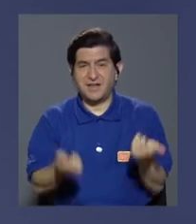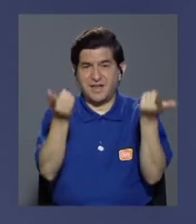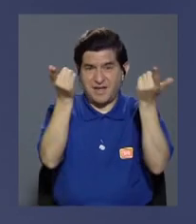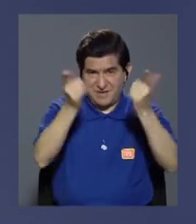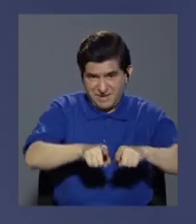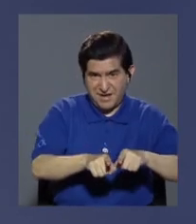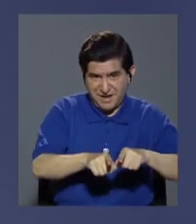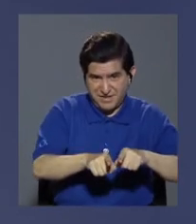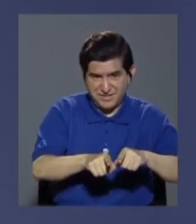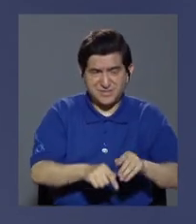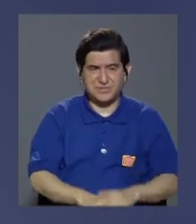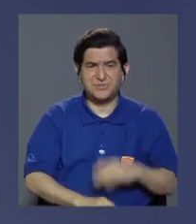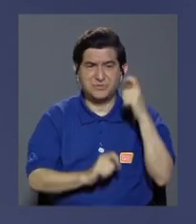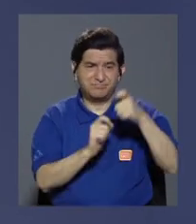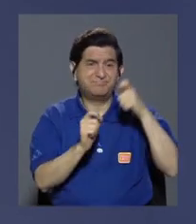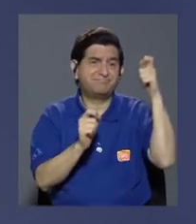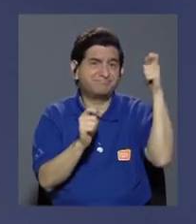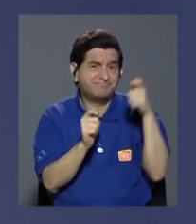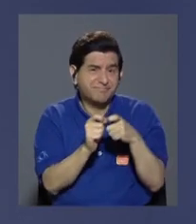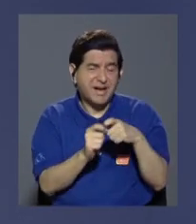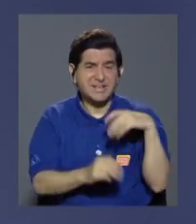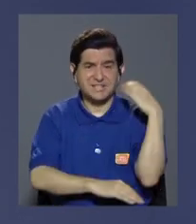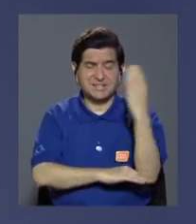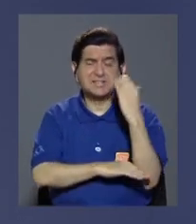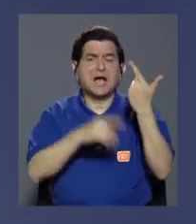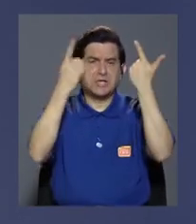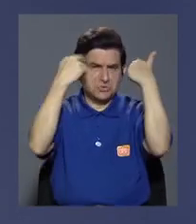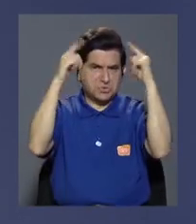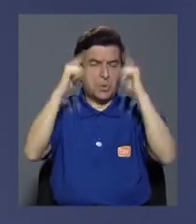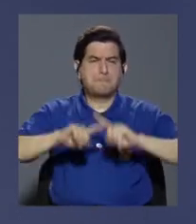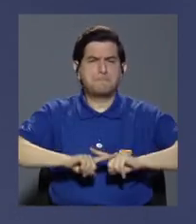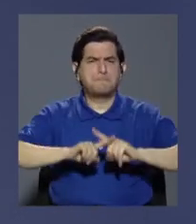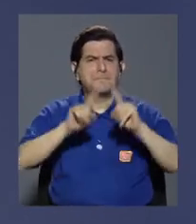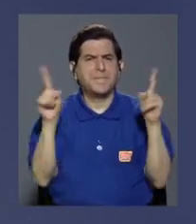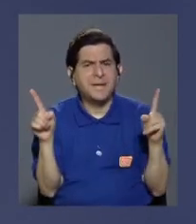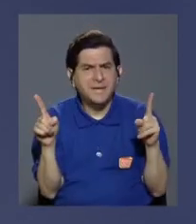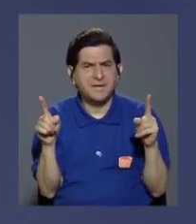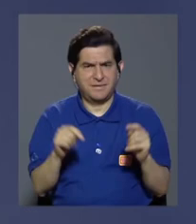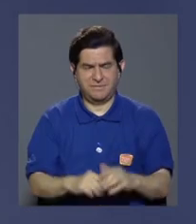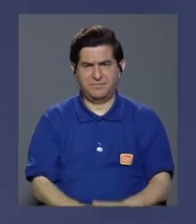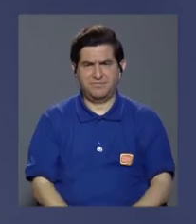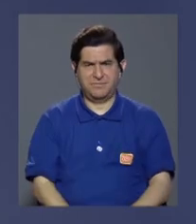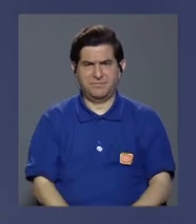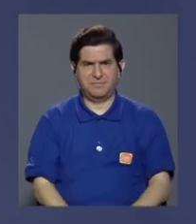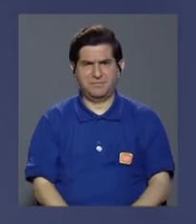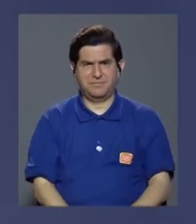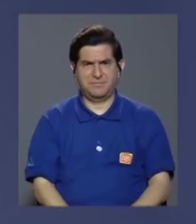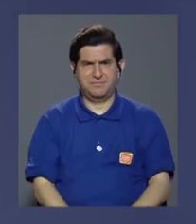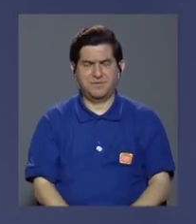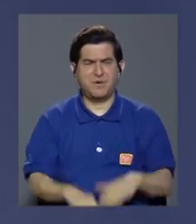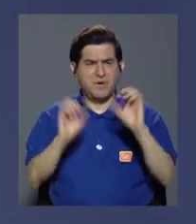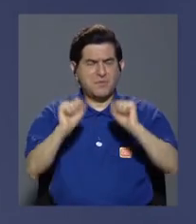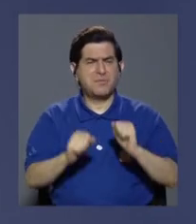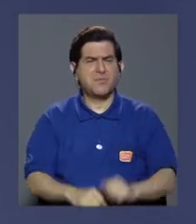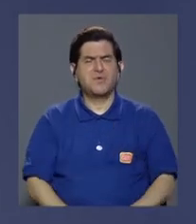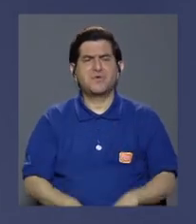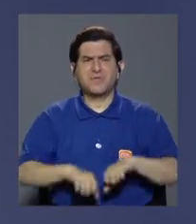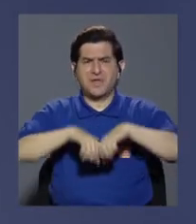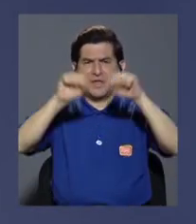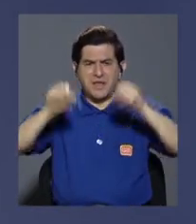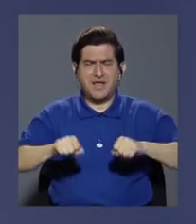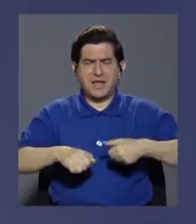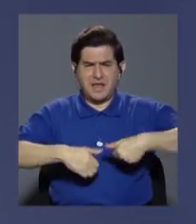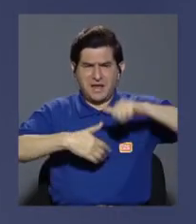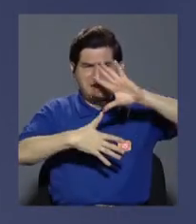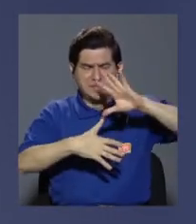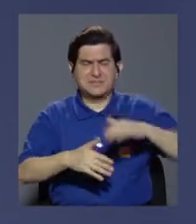específico digamos colombiano ha sido exitoso pero cómo podemos digamos elevar el sistema interamericano y que verdaderamente